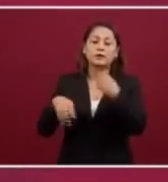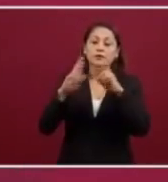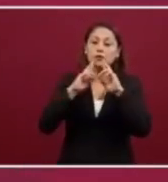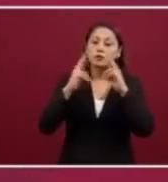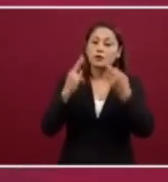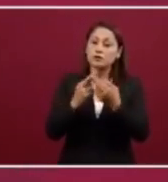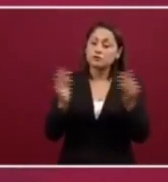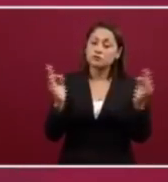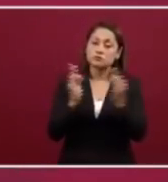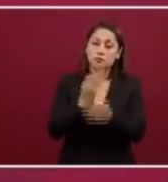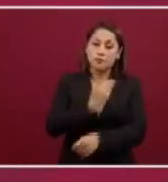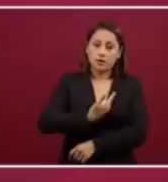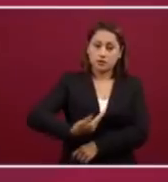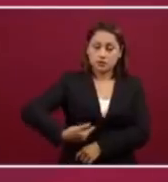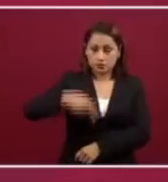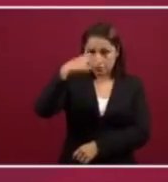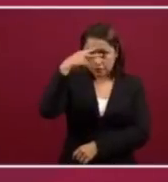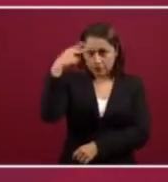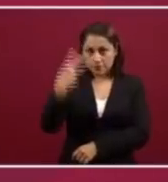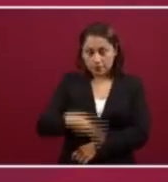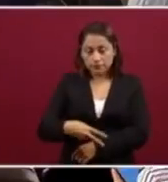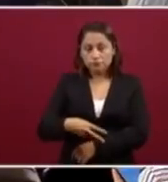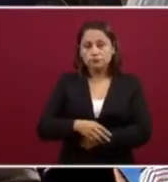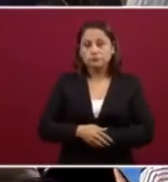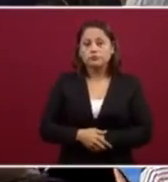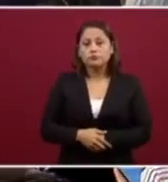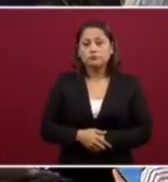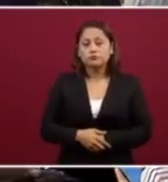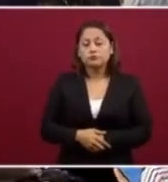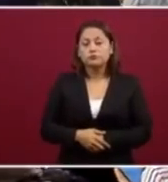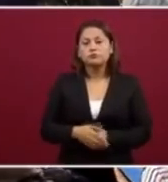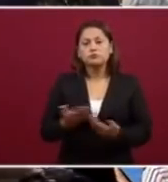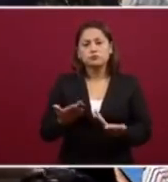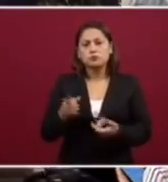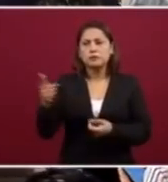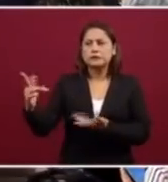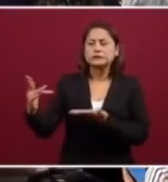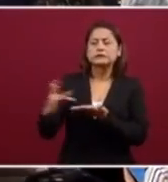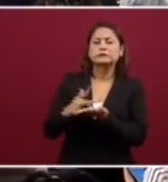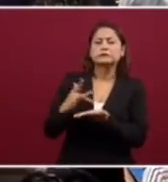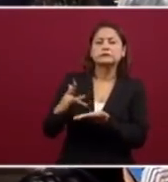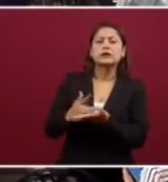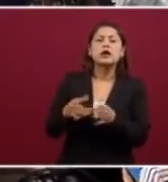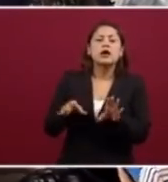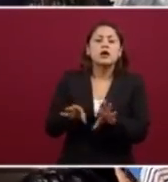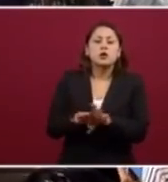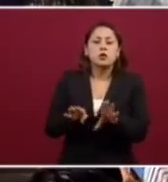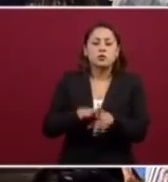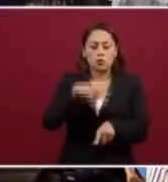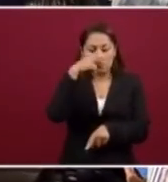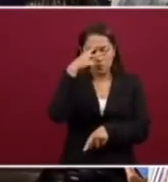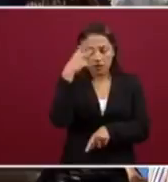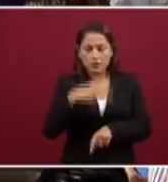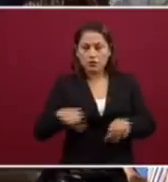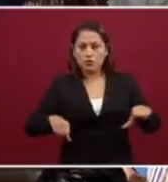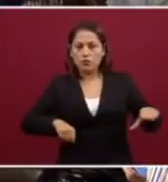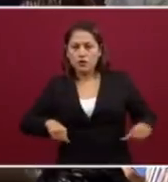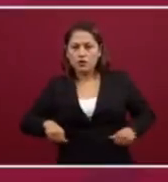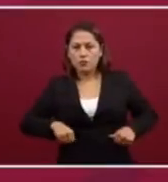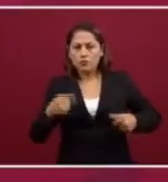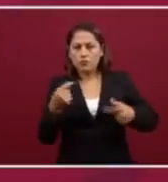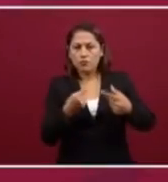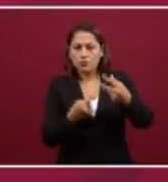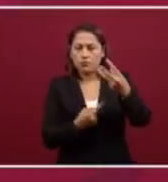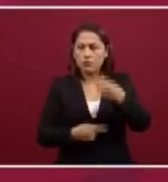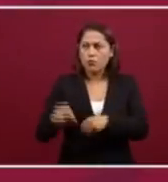República para lo que va a ser el respaldo de UNICEF a las acciones que México está tomando y al programa respecto